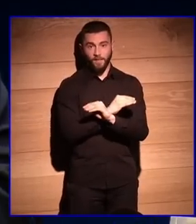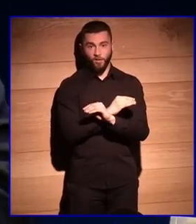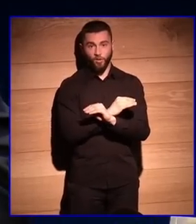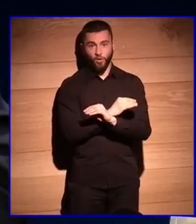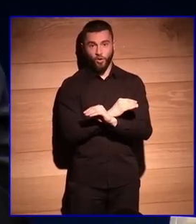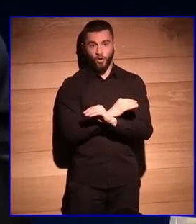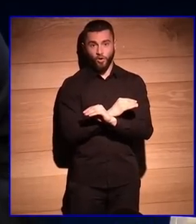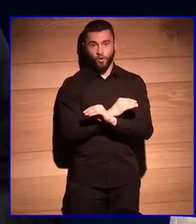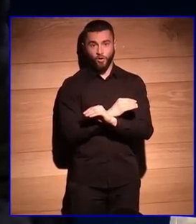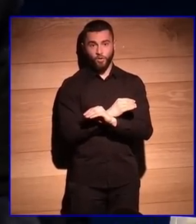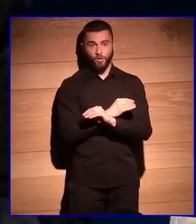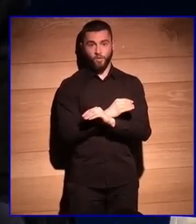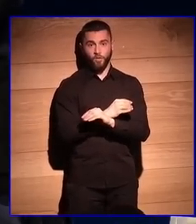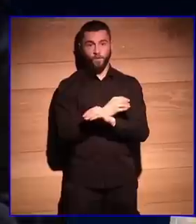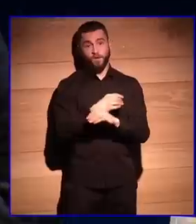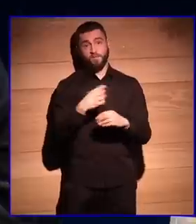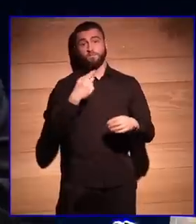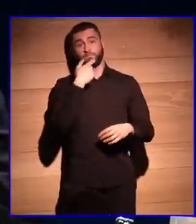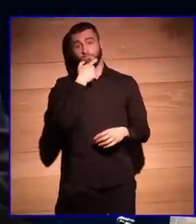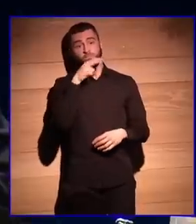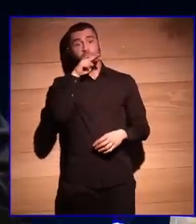ver... Principles of contradictions.